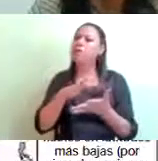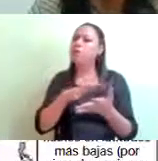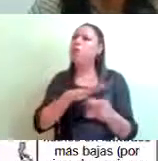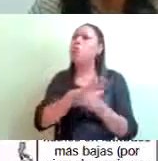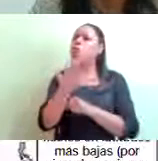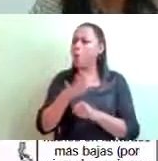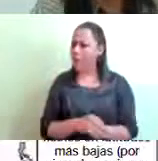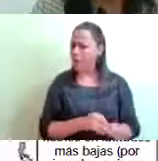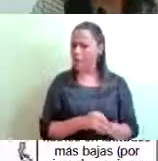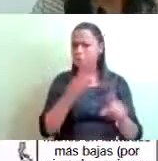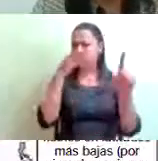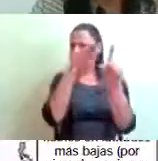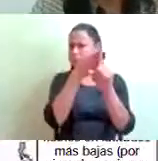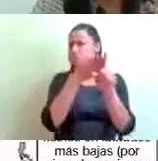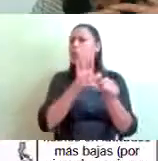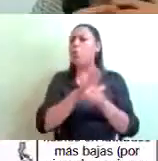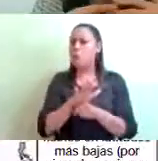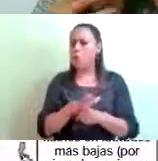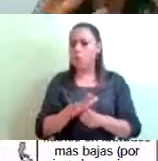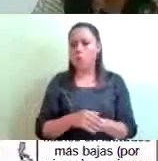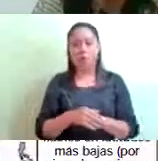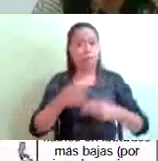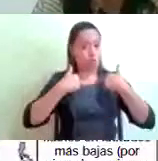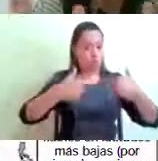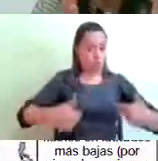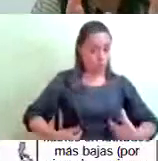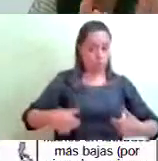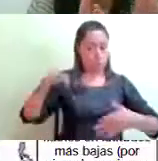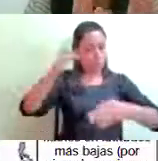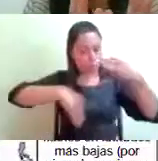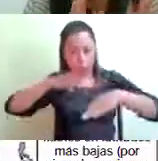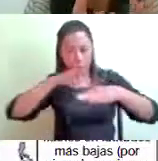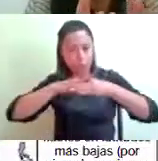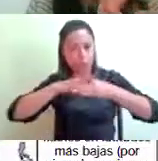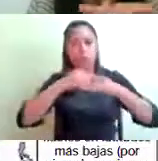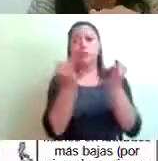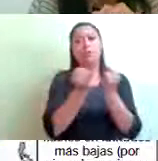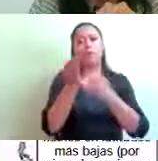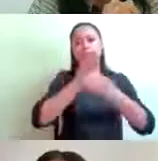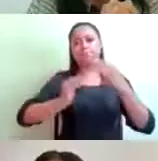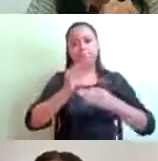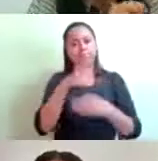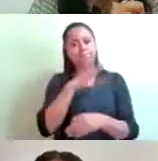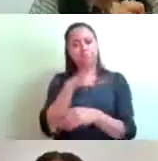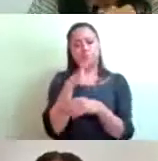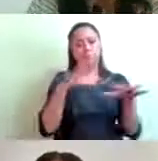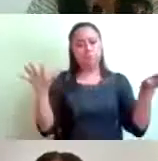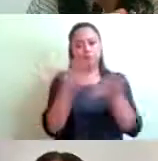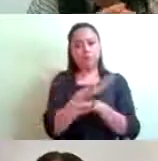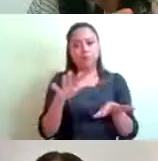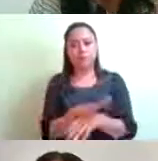que como humanidad y como todo este multilateralismo que tenemos en cambio